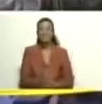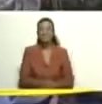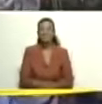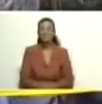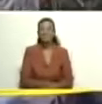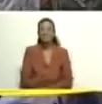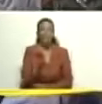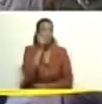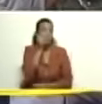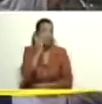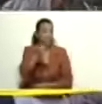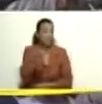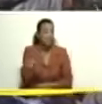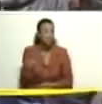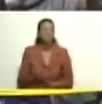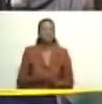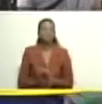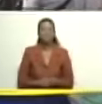Ah, madrina.